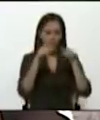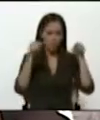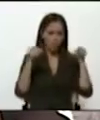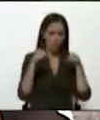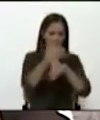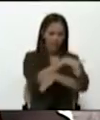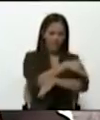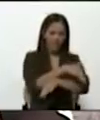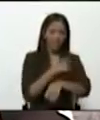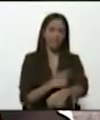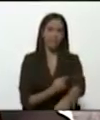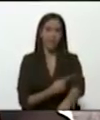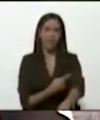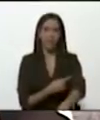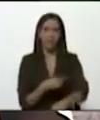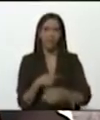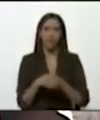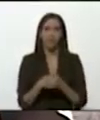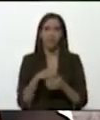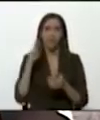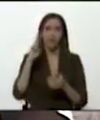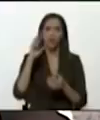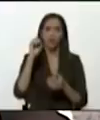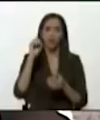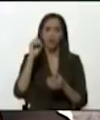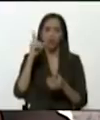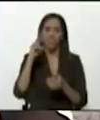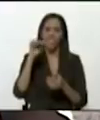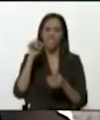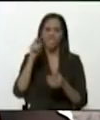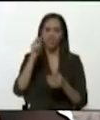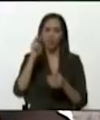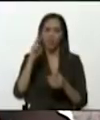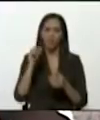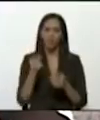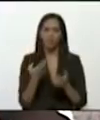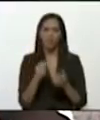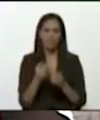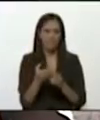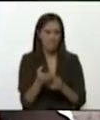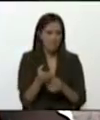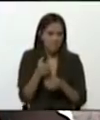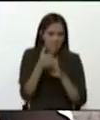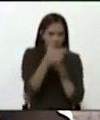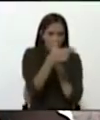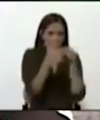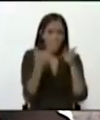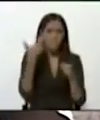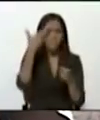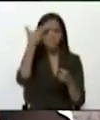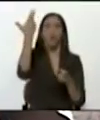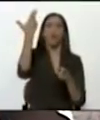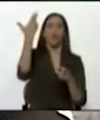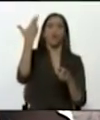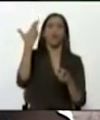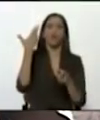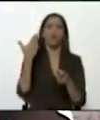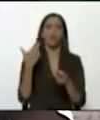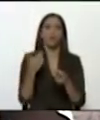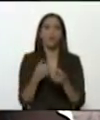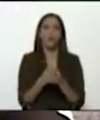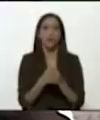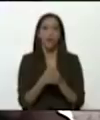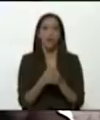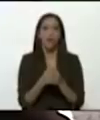hermano, Rodríguez Torres se lanza la aventura de meterle un tiro en la cabeza a un miembro de